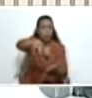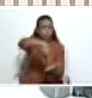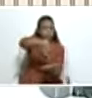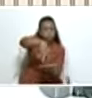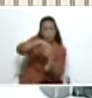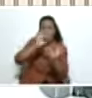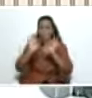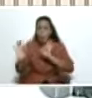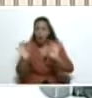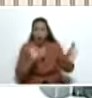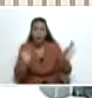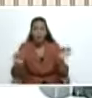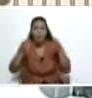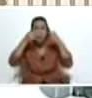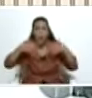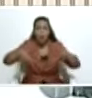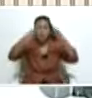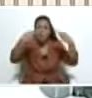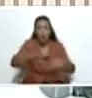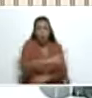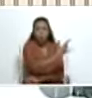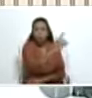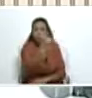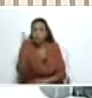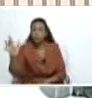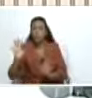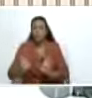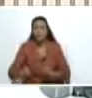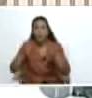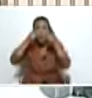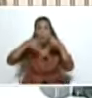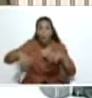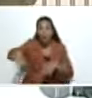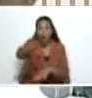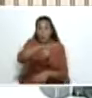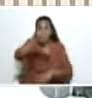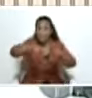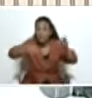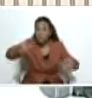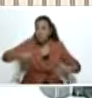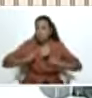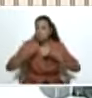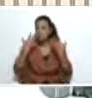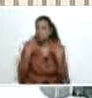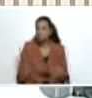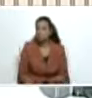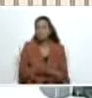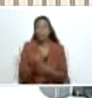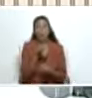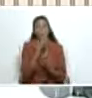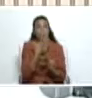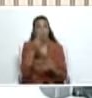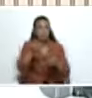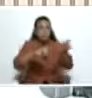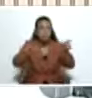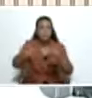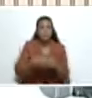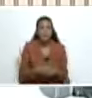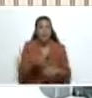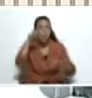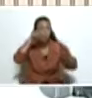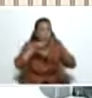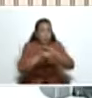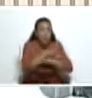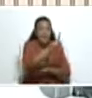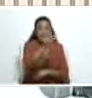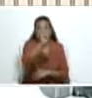belleza natural, la belleza del pueblo guariqueño. Bello, bello el pueblo guariqueño. Allí en las profundidades